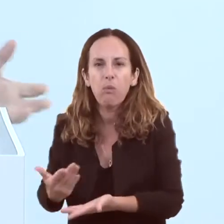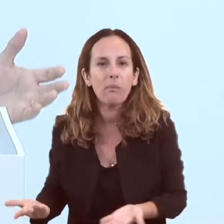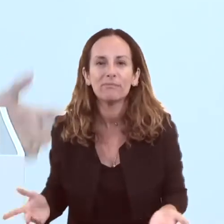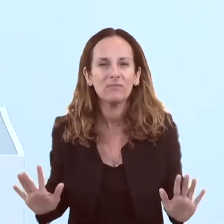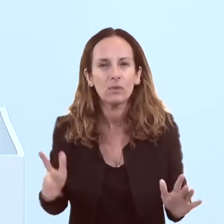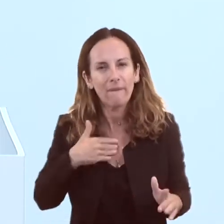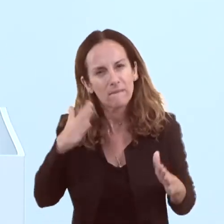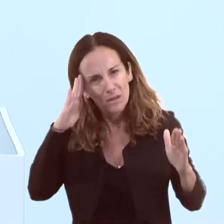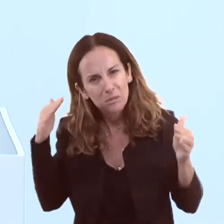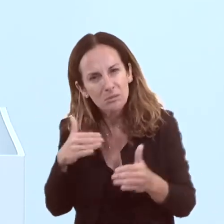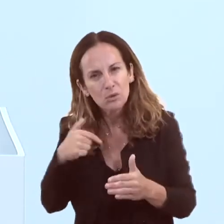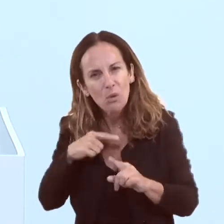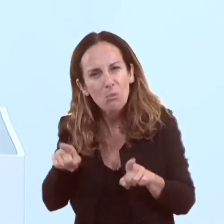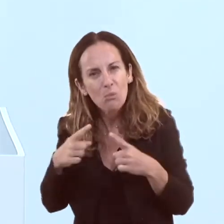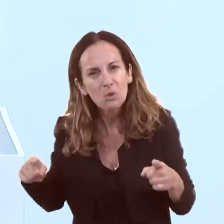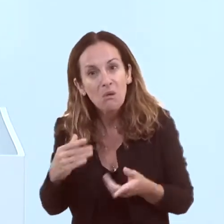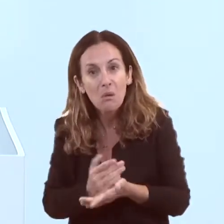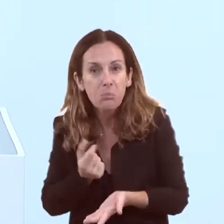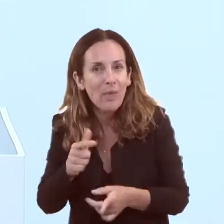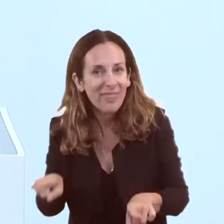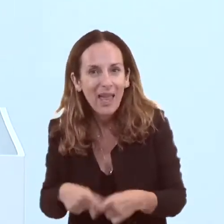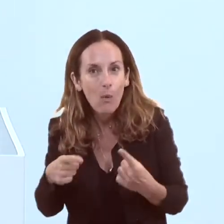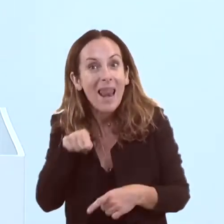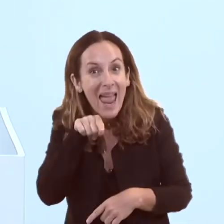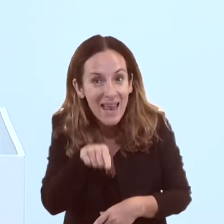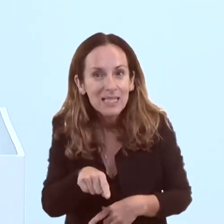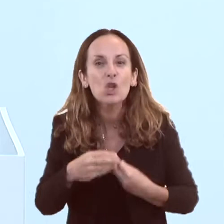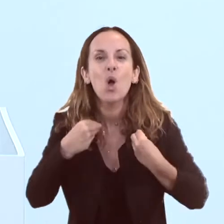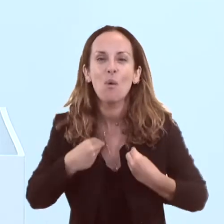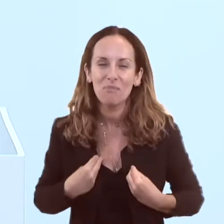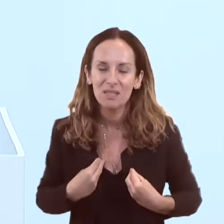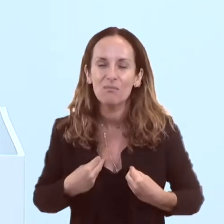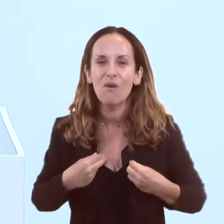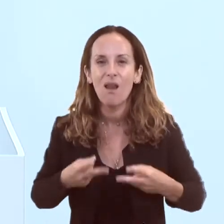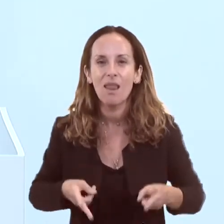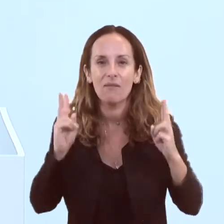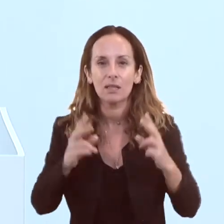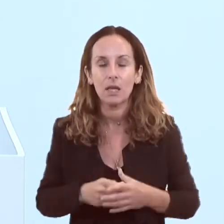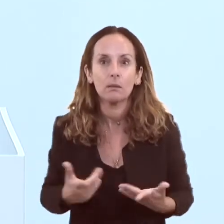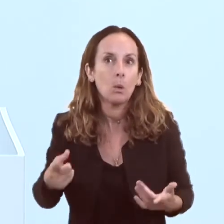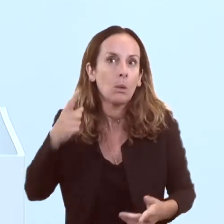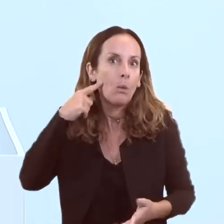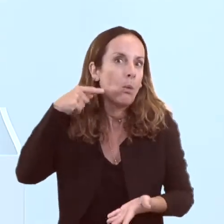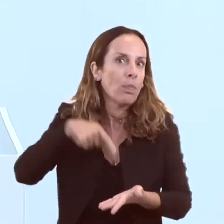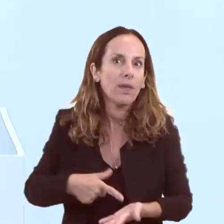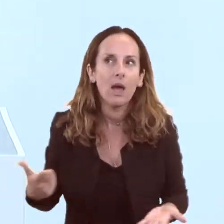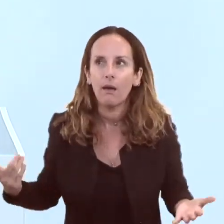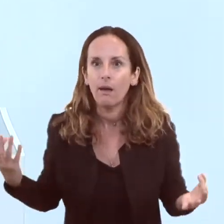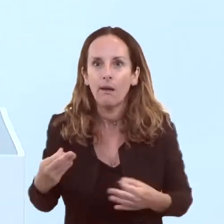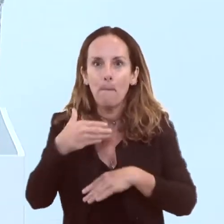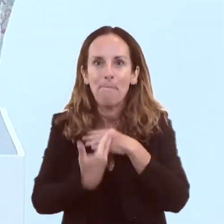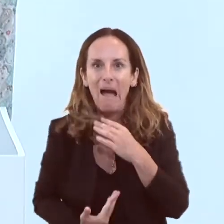todos tenemos la libertad de hacer ese ejercicio y si un día Hay que sacar a la familia adelante Oye pues sí